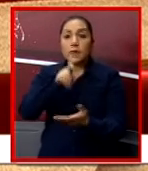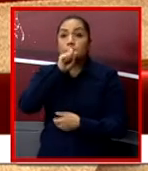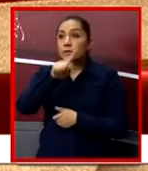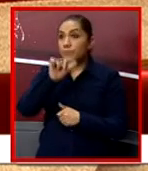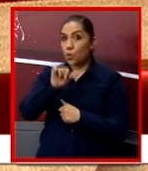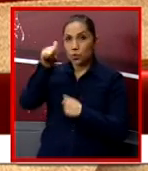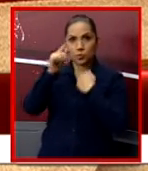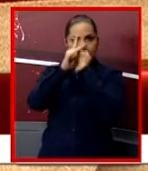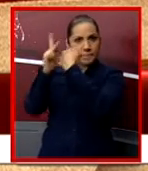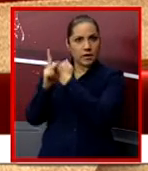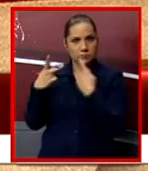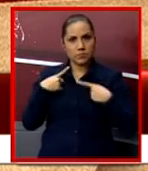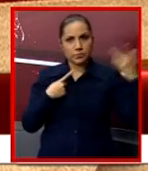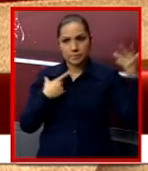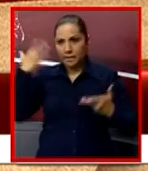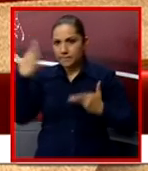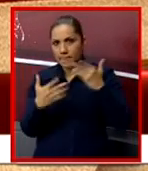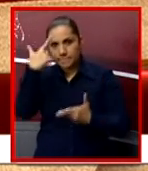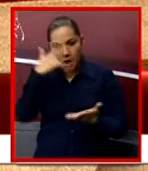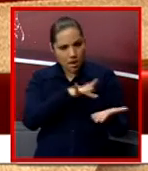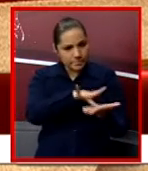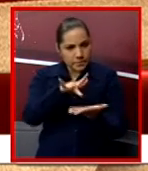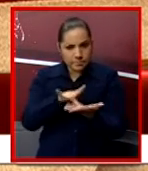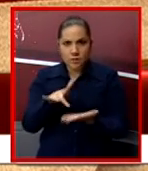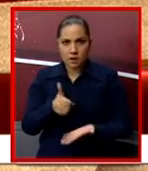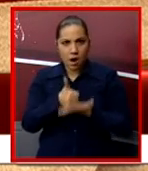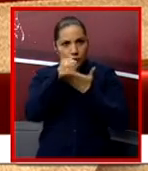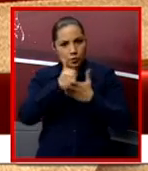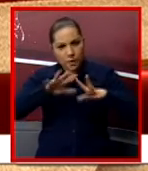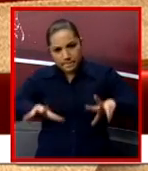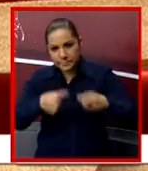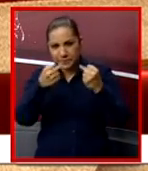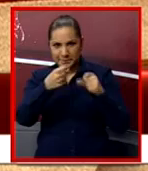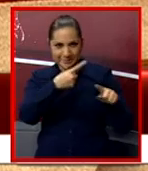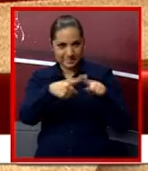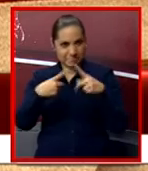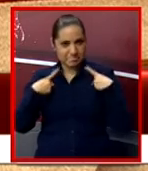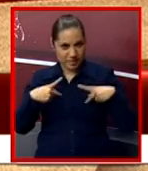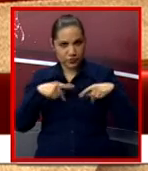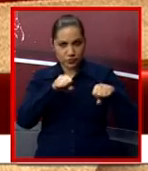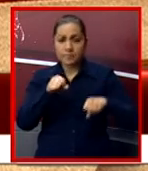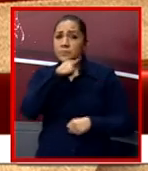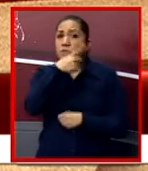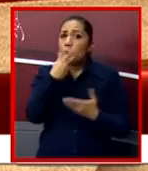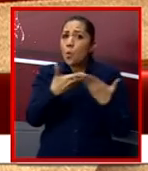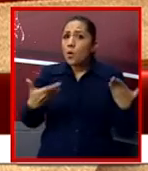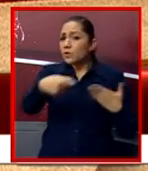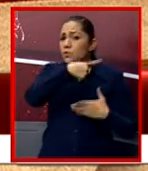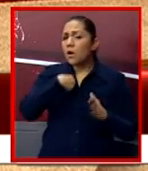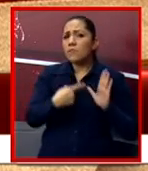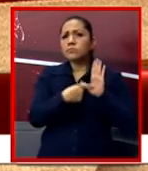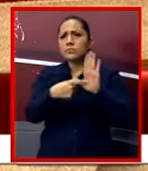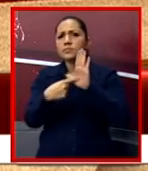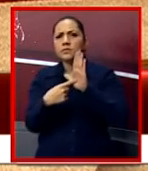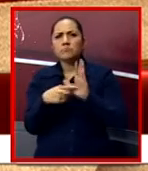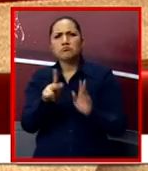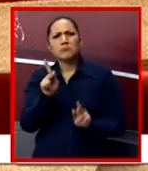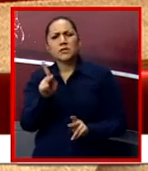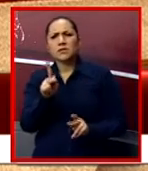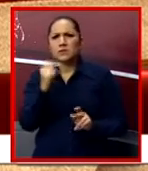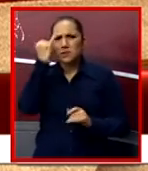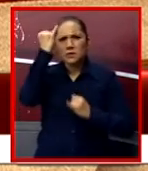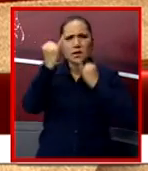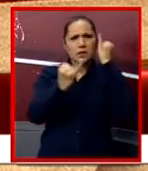naciones extranjeras que llegaron a apoyar a las víctimas de los sismos, hizo un llamado a actuar sin simulaciones y con acciones concretas. También tenemos